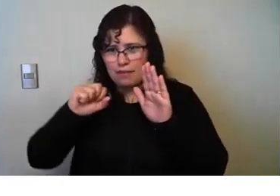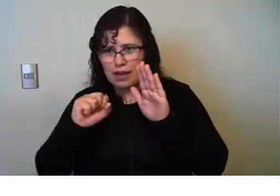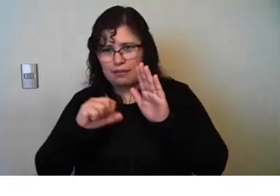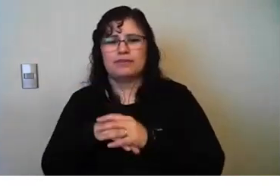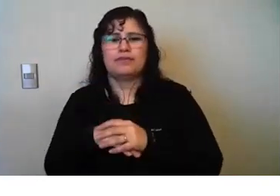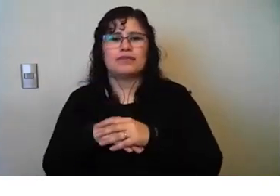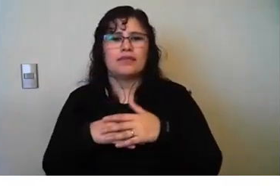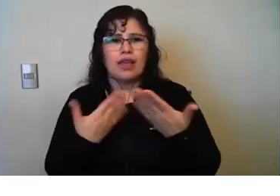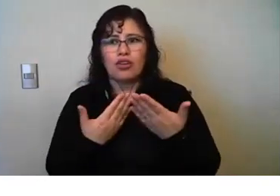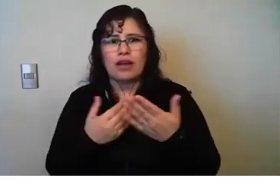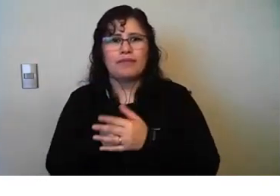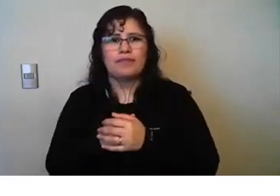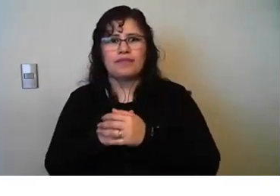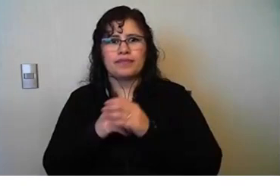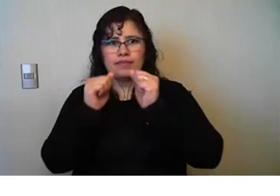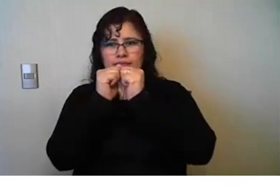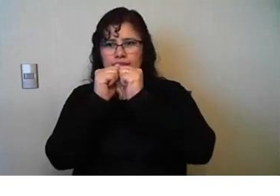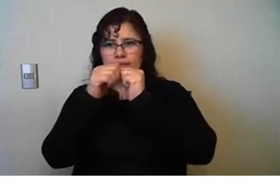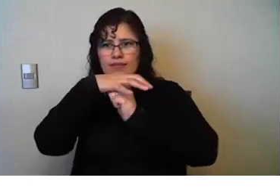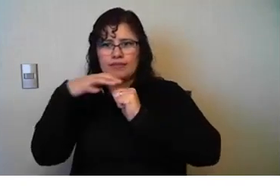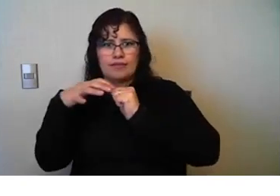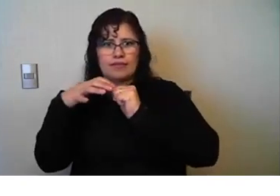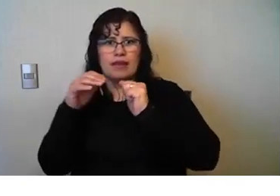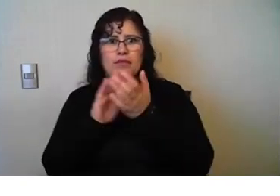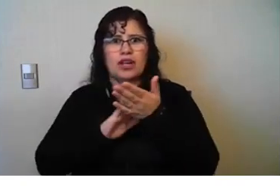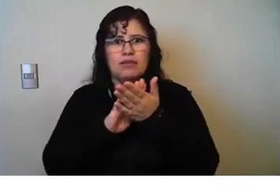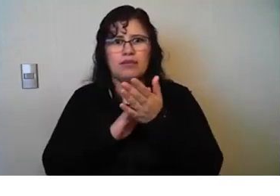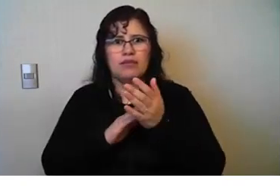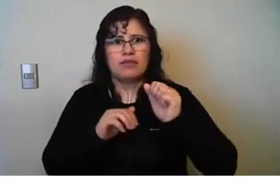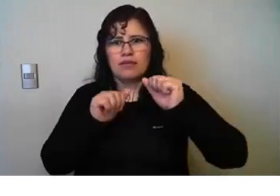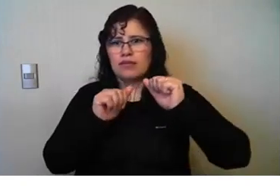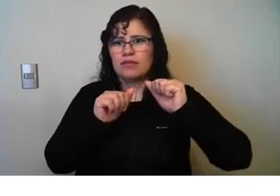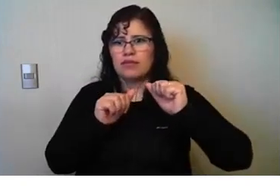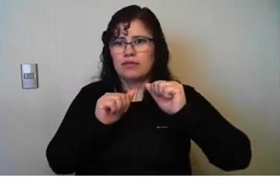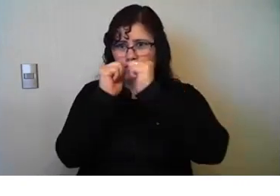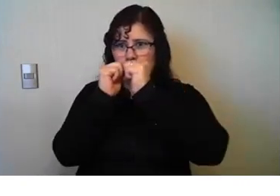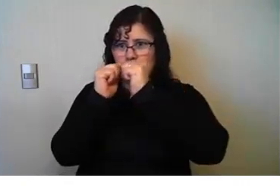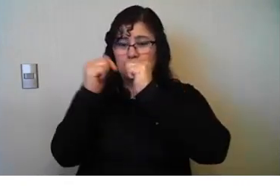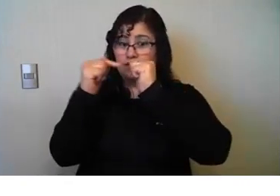difiere. El neocórtex se le describen 6 estratos o capas.